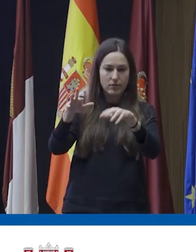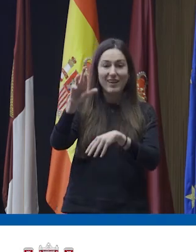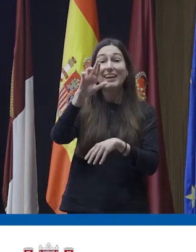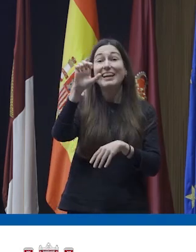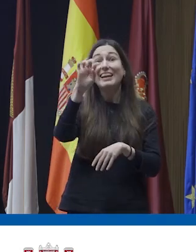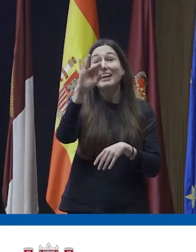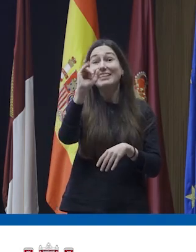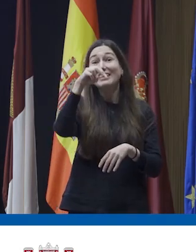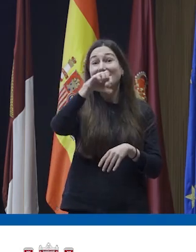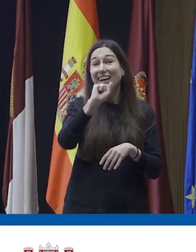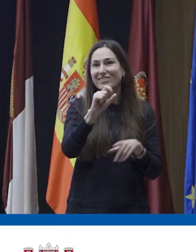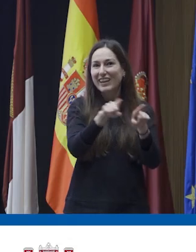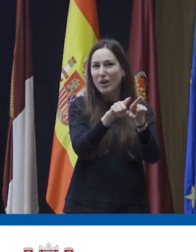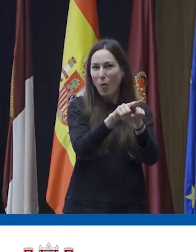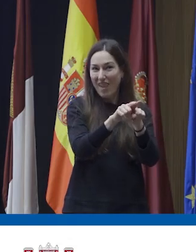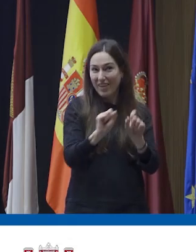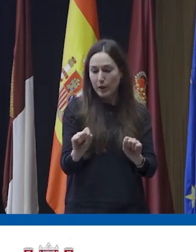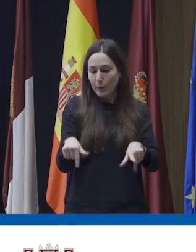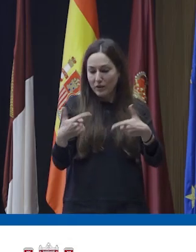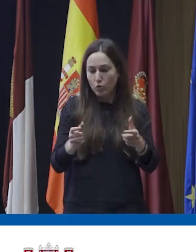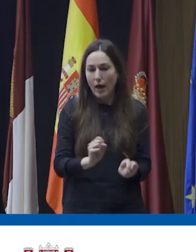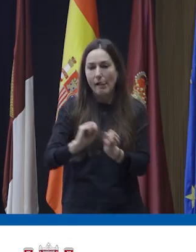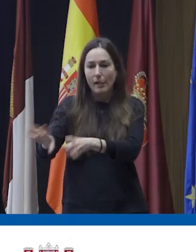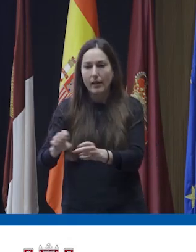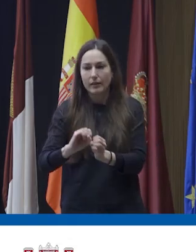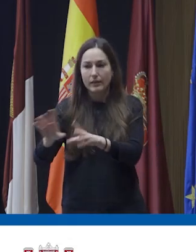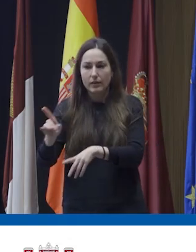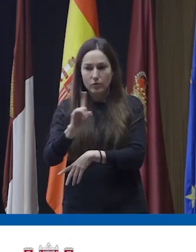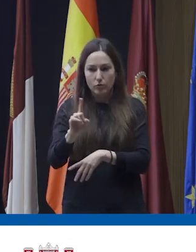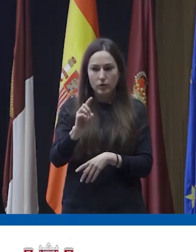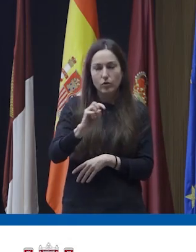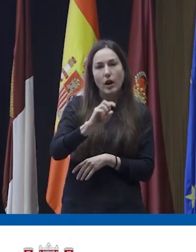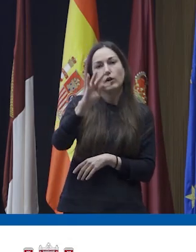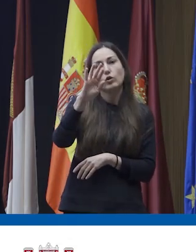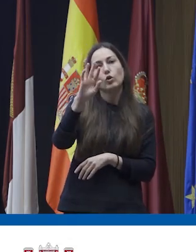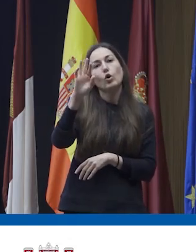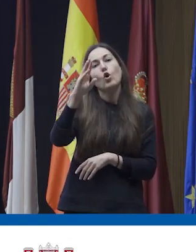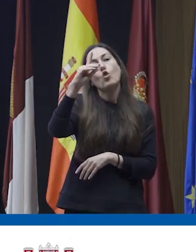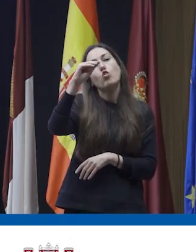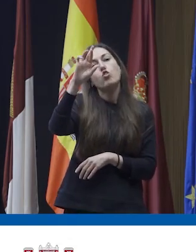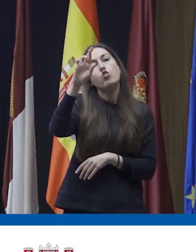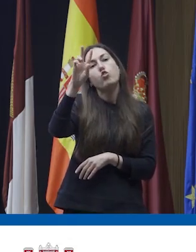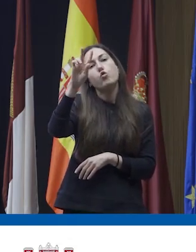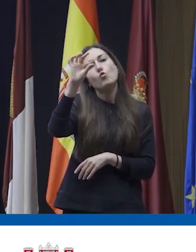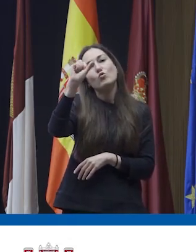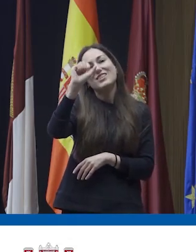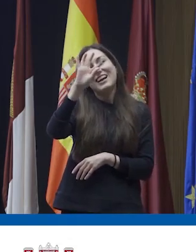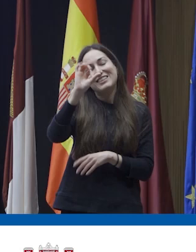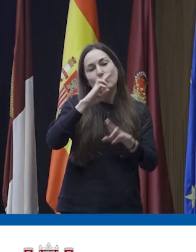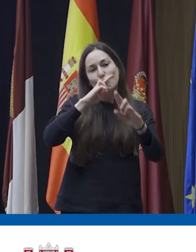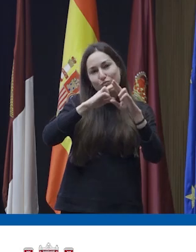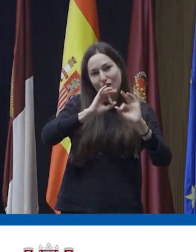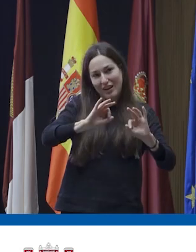reciclamos. Esa basura, que son lo que nosotros llamamos las drusas, ¿vale? Las drusas son unos acúmulos que se